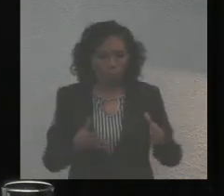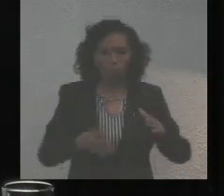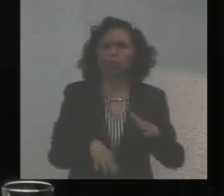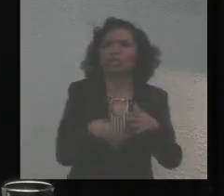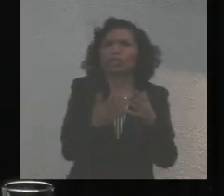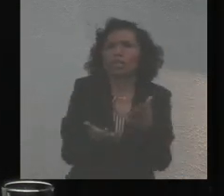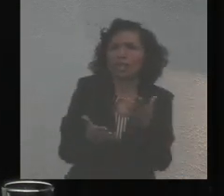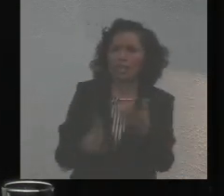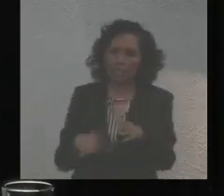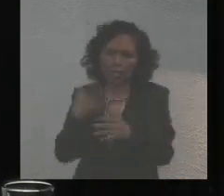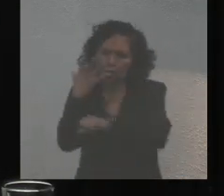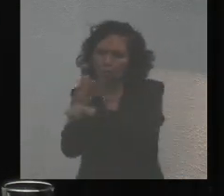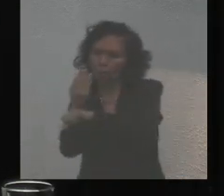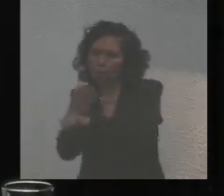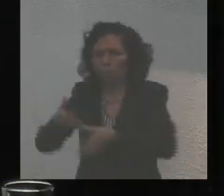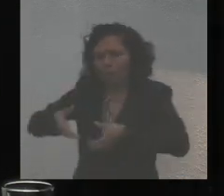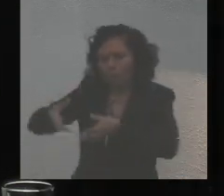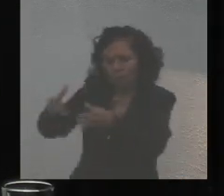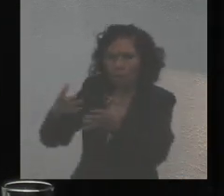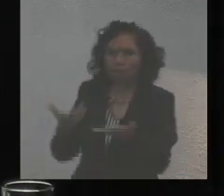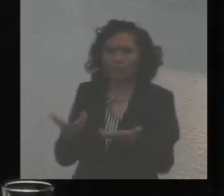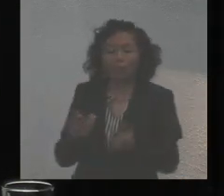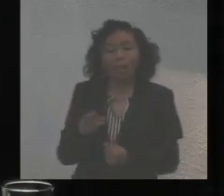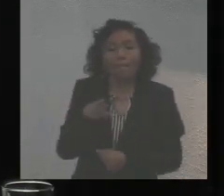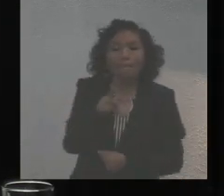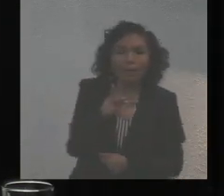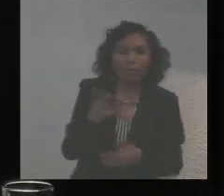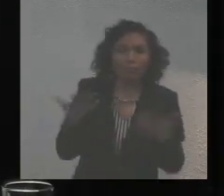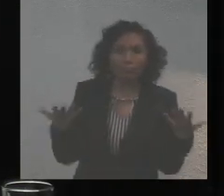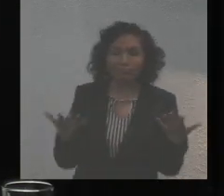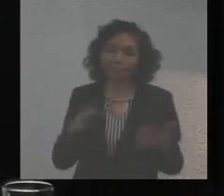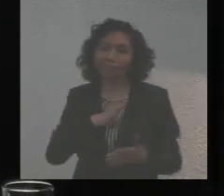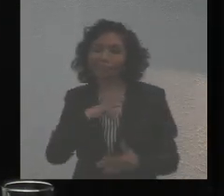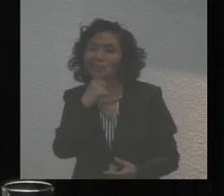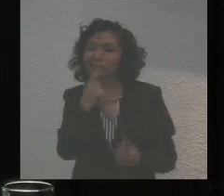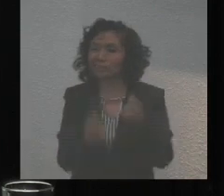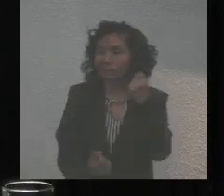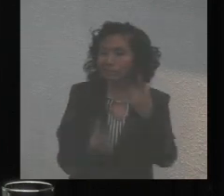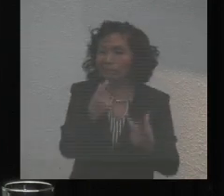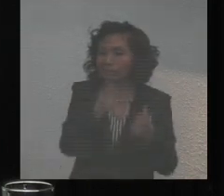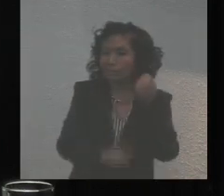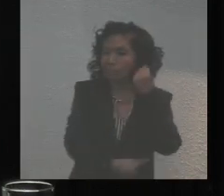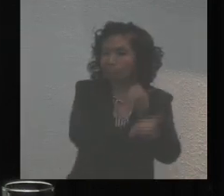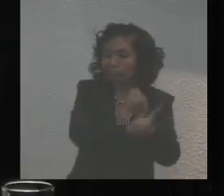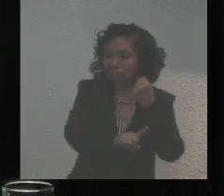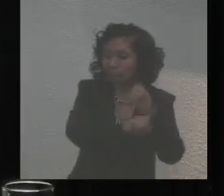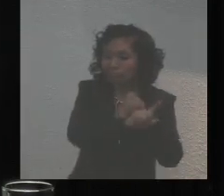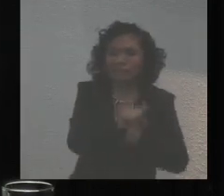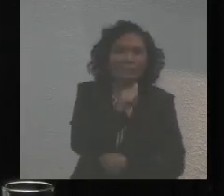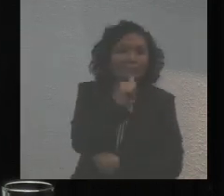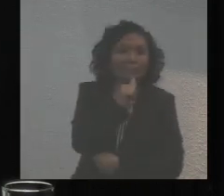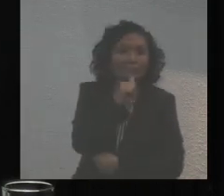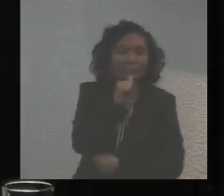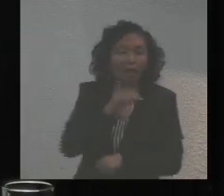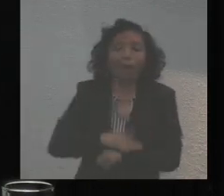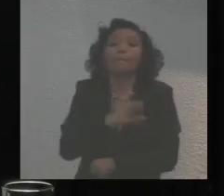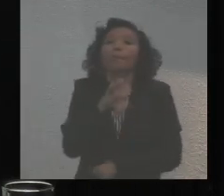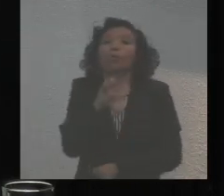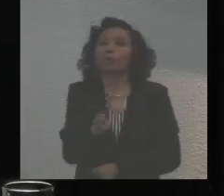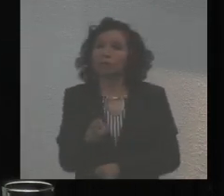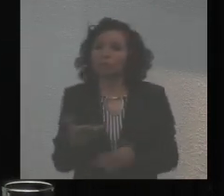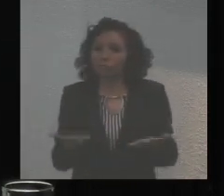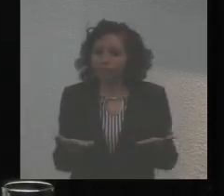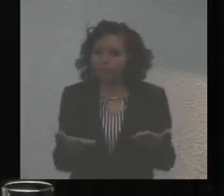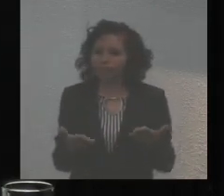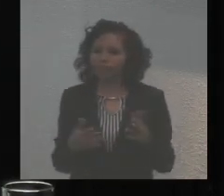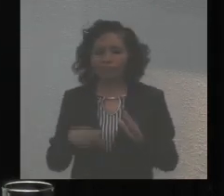zona norte. Otros, sin embargo, permanecen aún muy rezagados. Y por eso nos